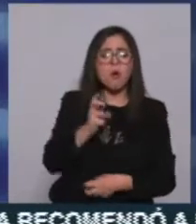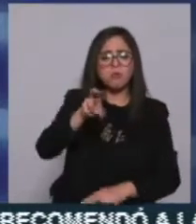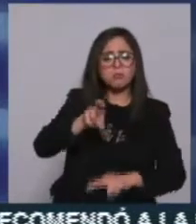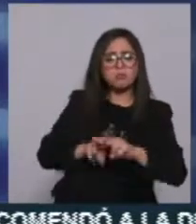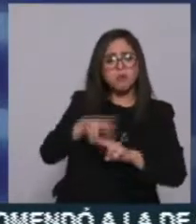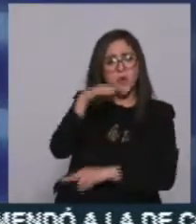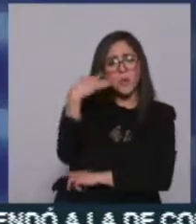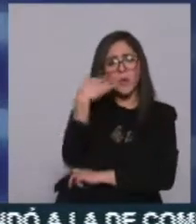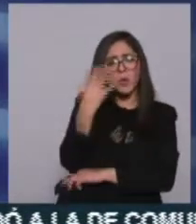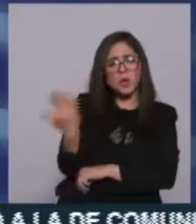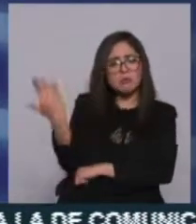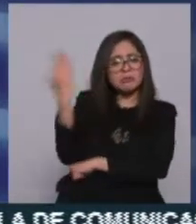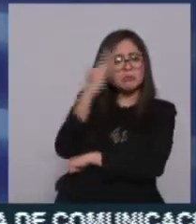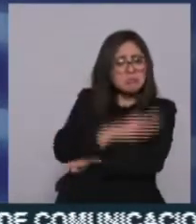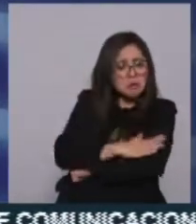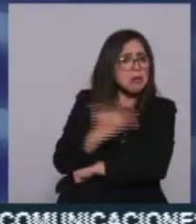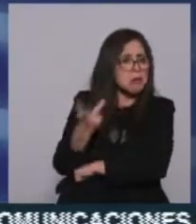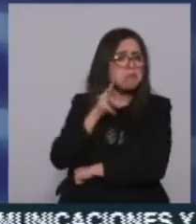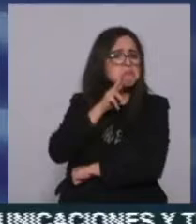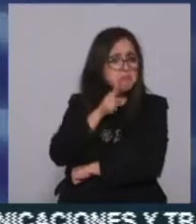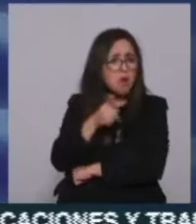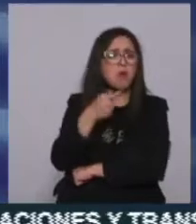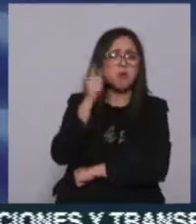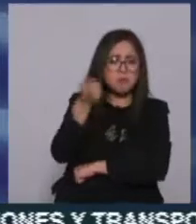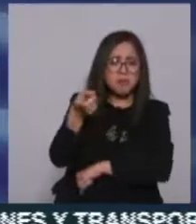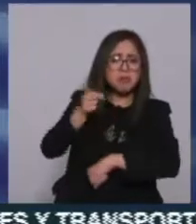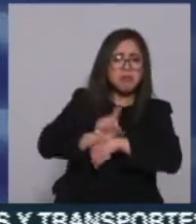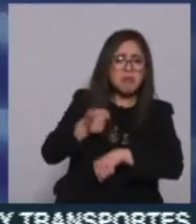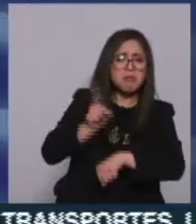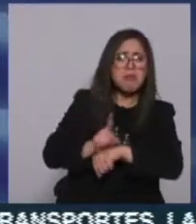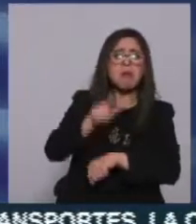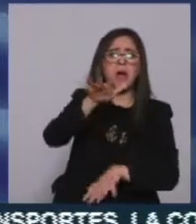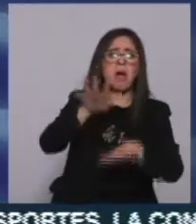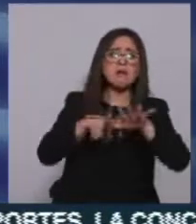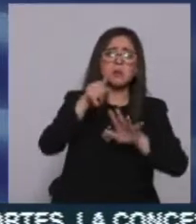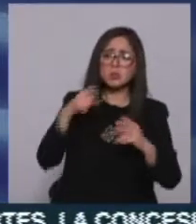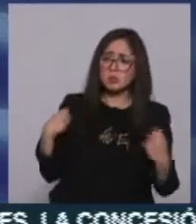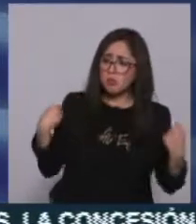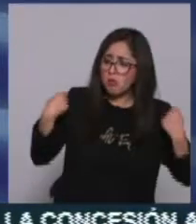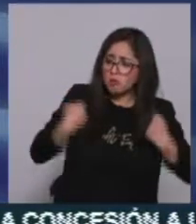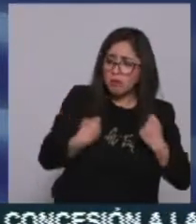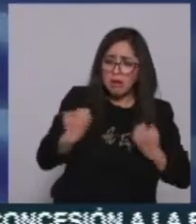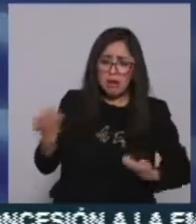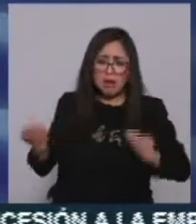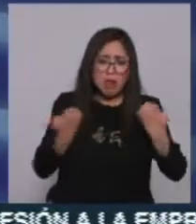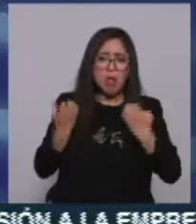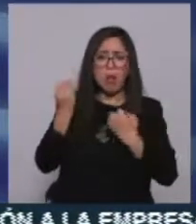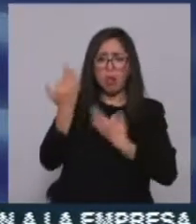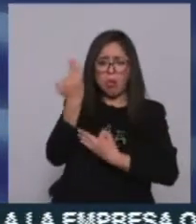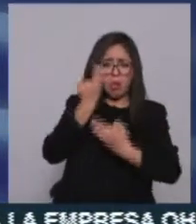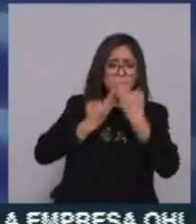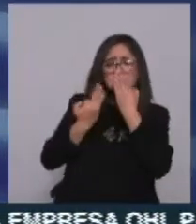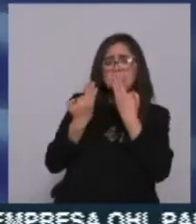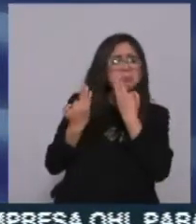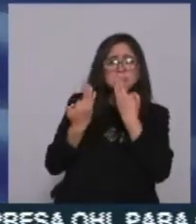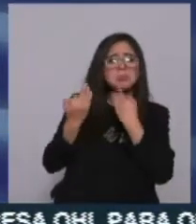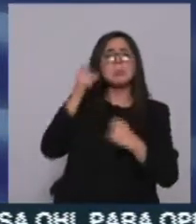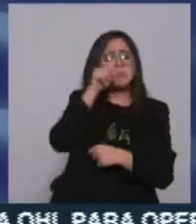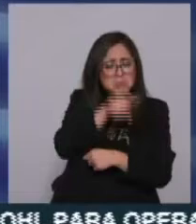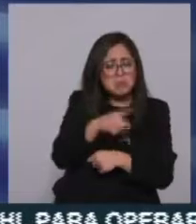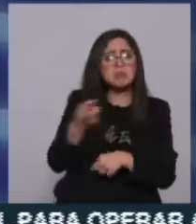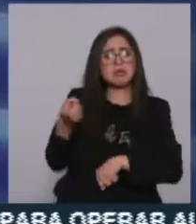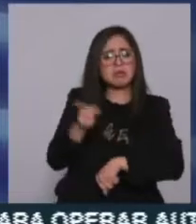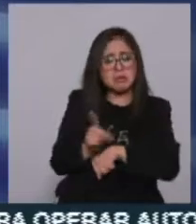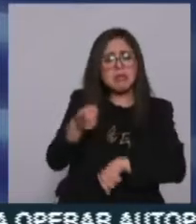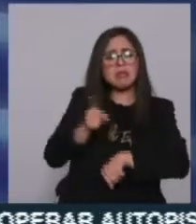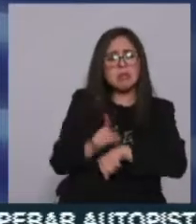en nuestros trayectos diarios. No tenemos que hacer nuestra mochila para ir al gimnasio y prepararnos toda la producción, sino que lo incluimos también en nuestro día a